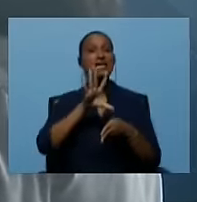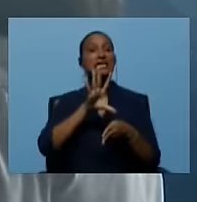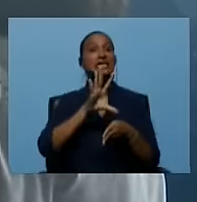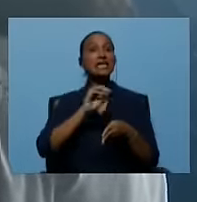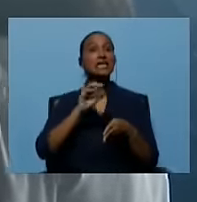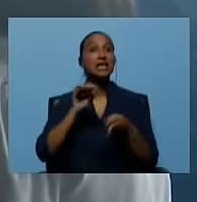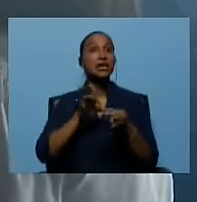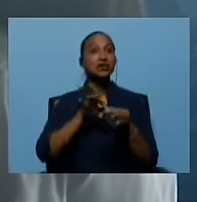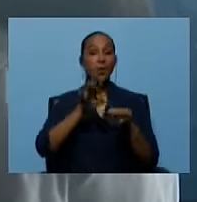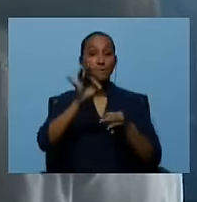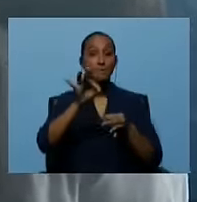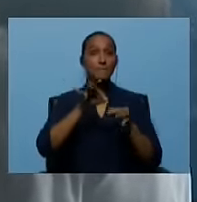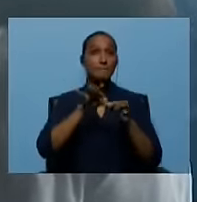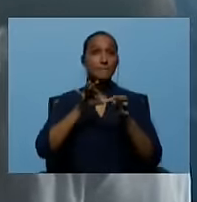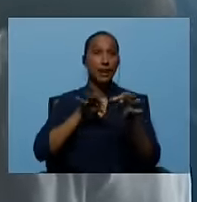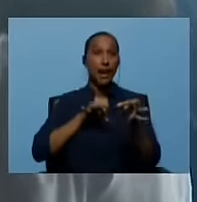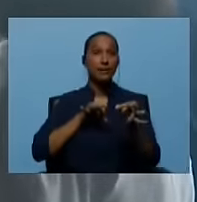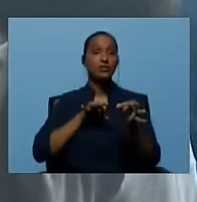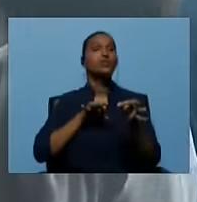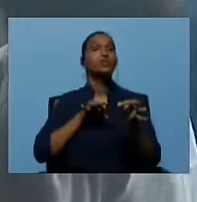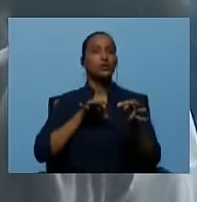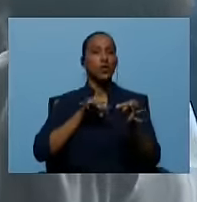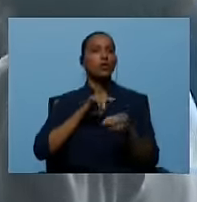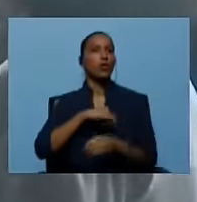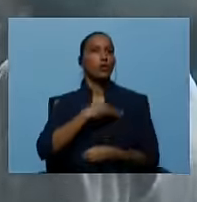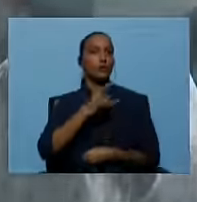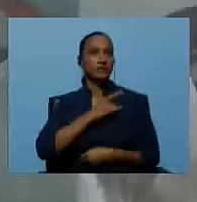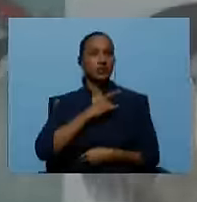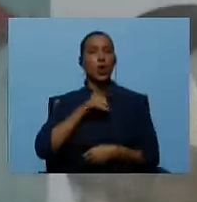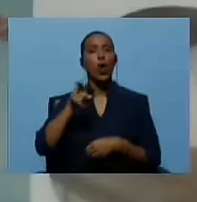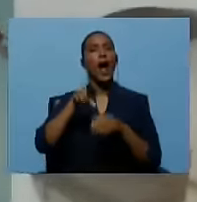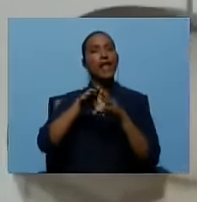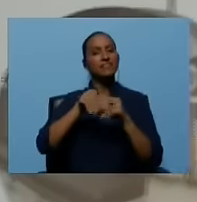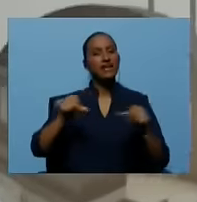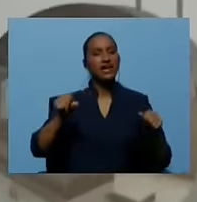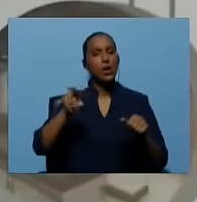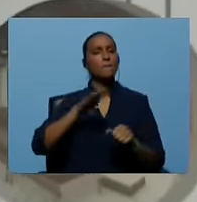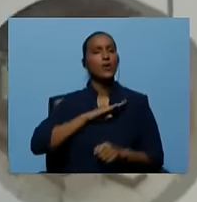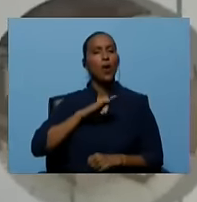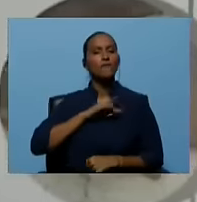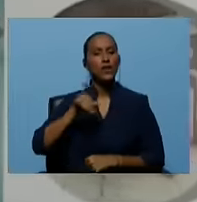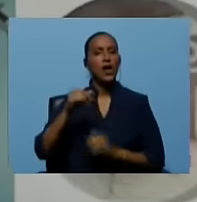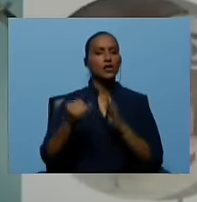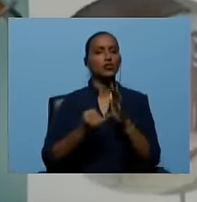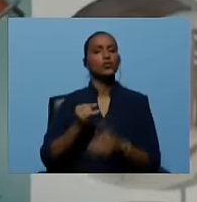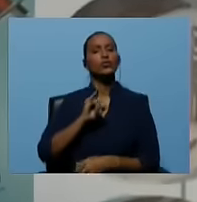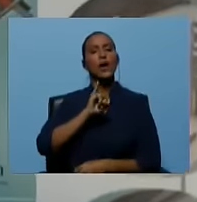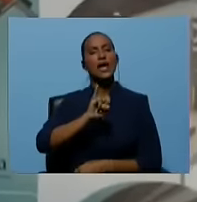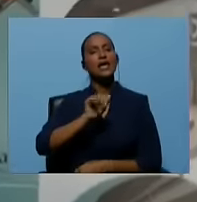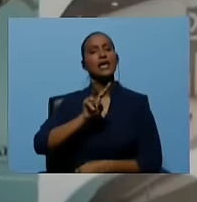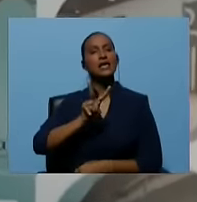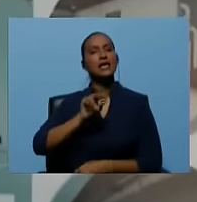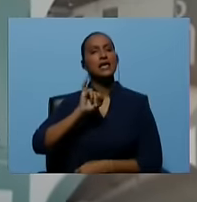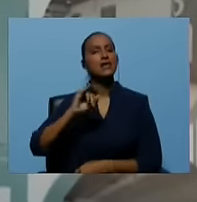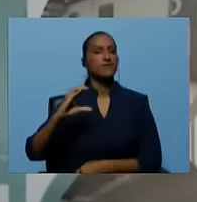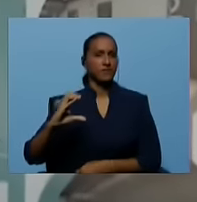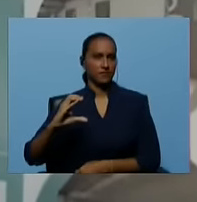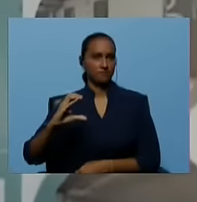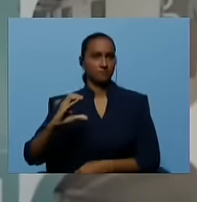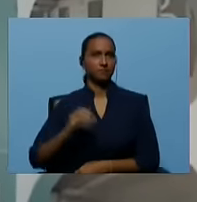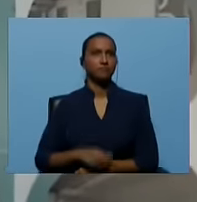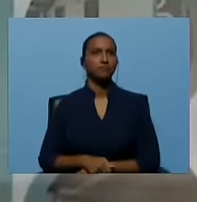de construcción de esta universidad con los terrenos de IBIC. Correcto. Y la edificación, una vez que